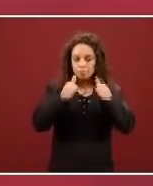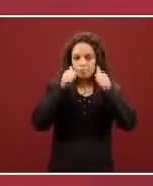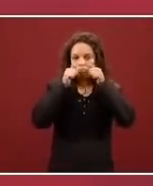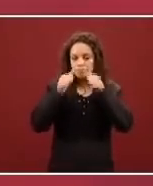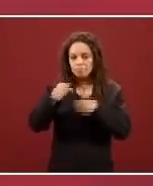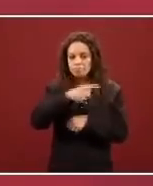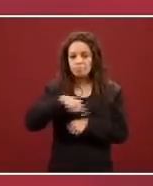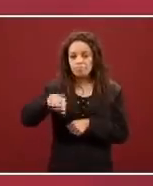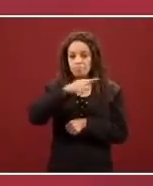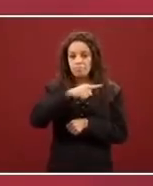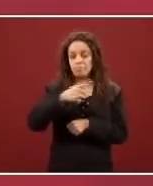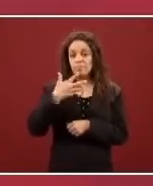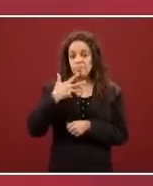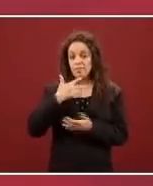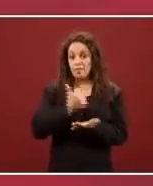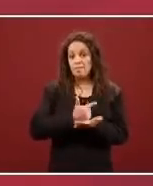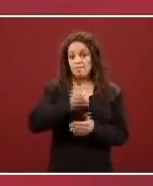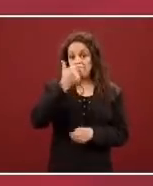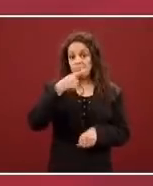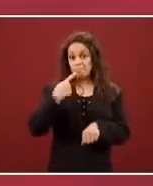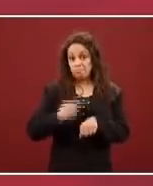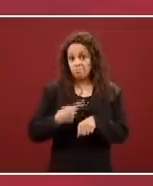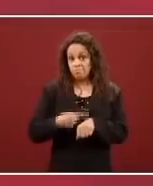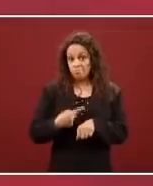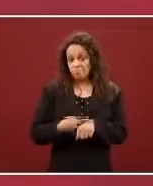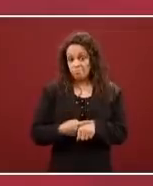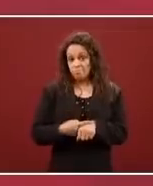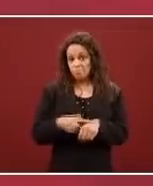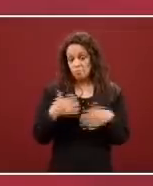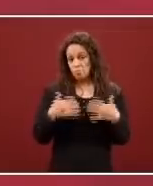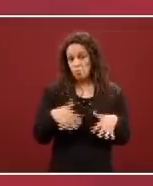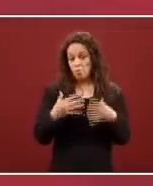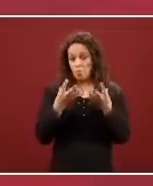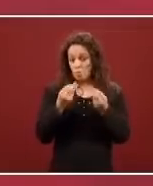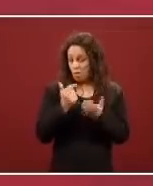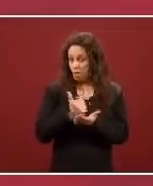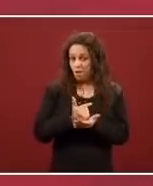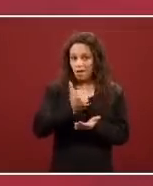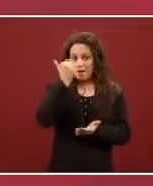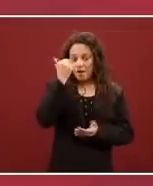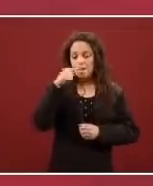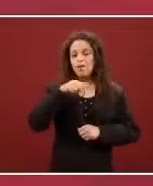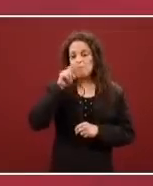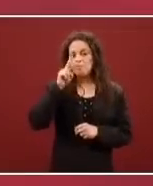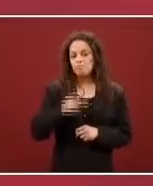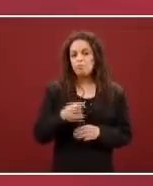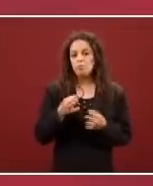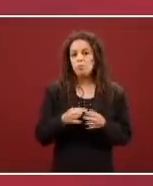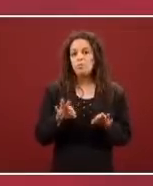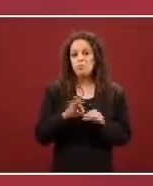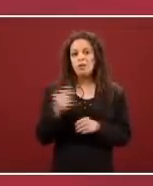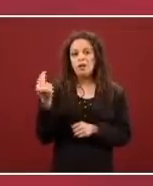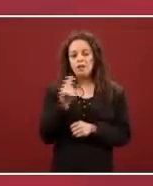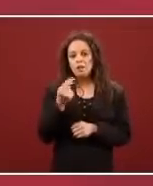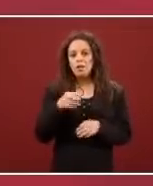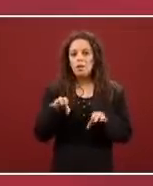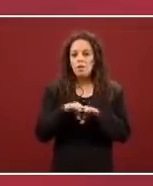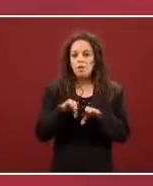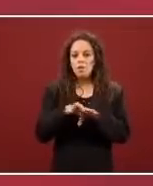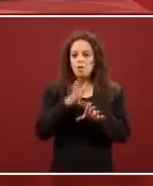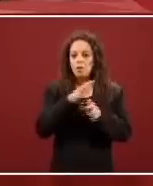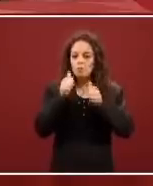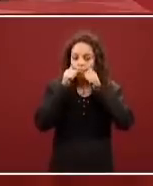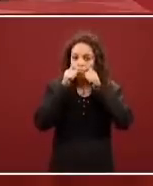estado crítico o en estado muy grave, es necesario cambiar la forma de atención